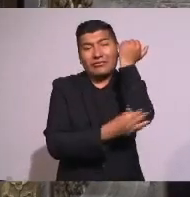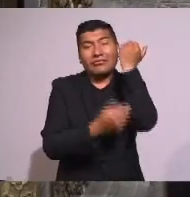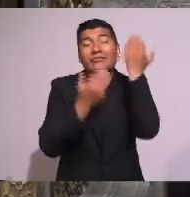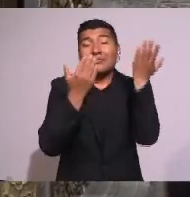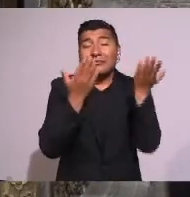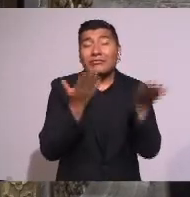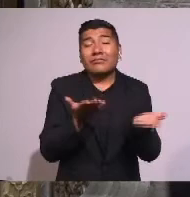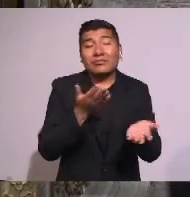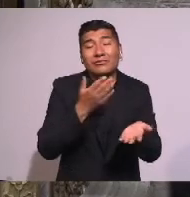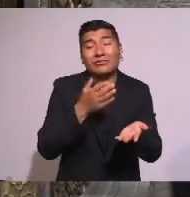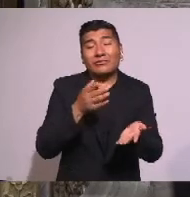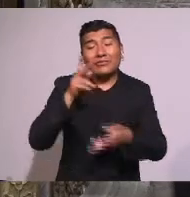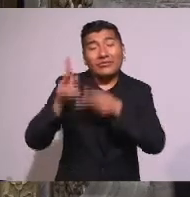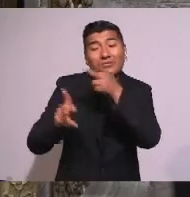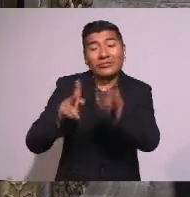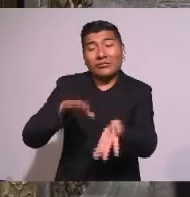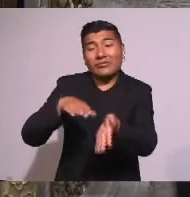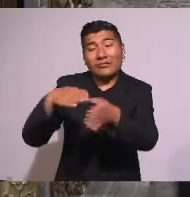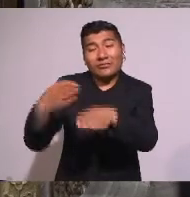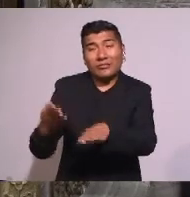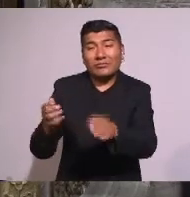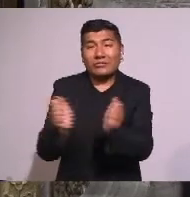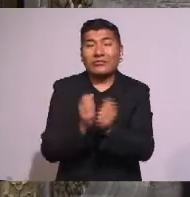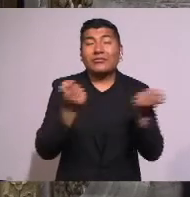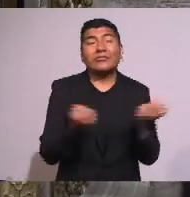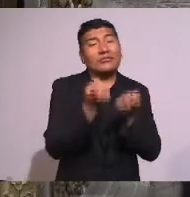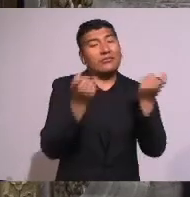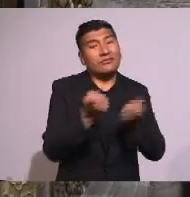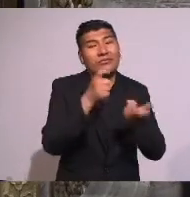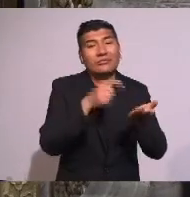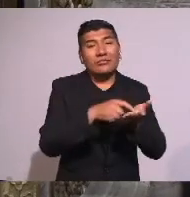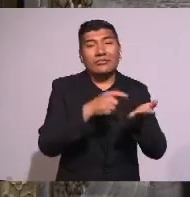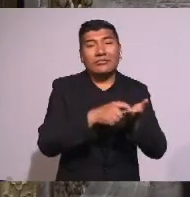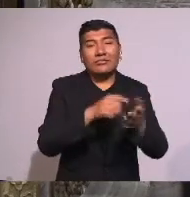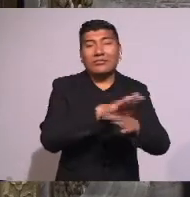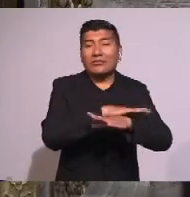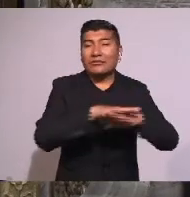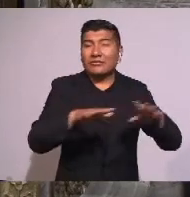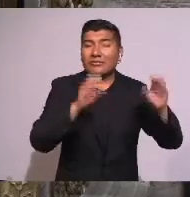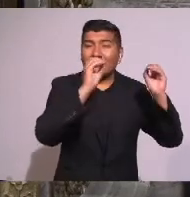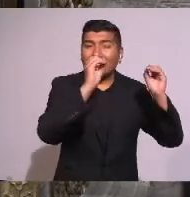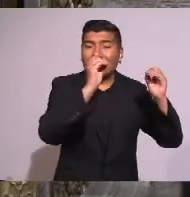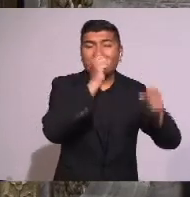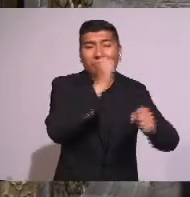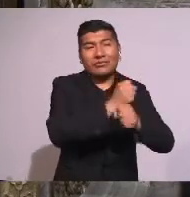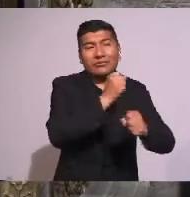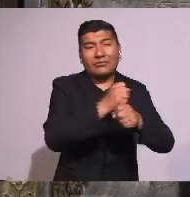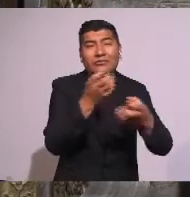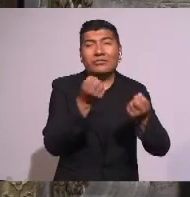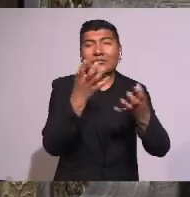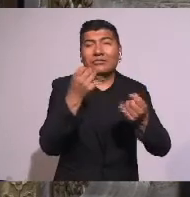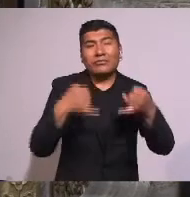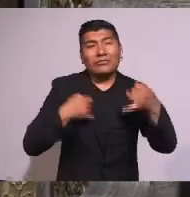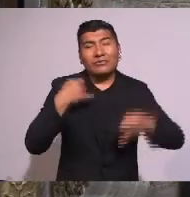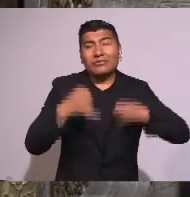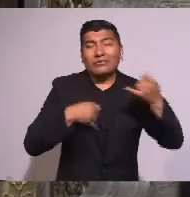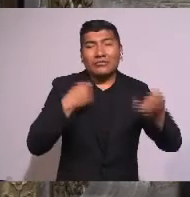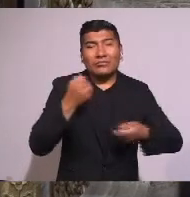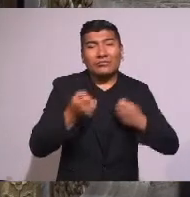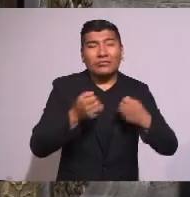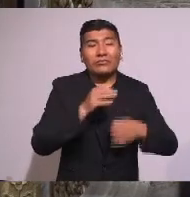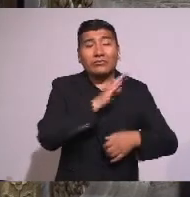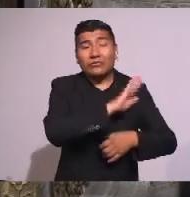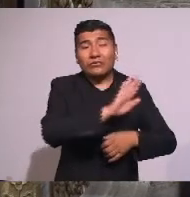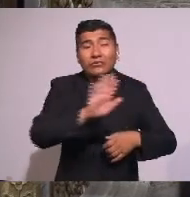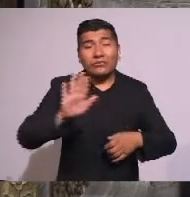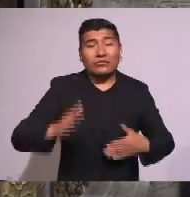a la situación de muerte y de pecado, que es el desempleo de muchos jóvenes que sacrificaron sus